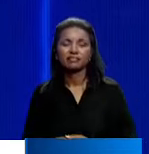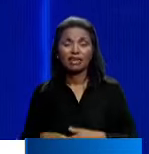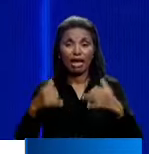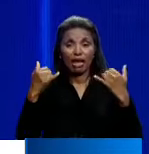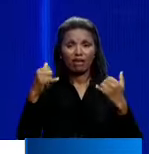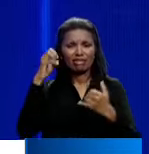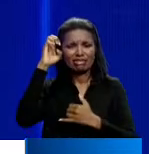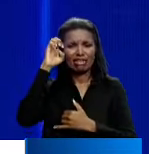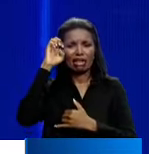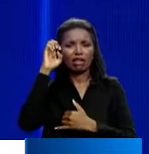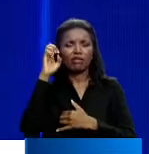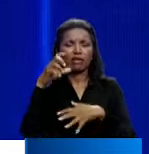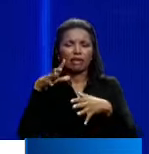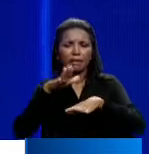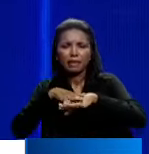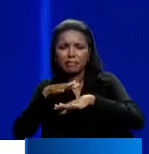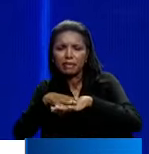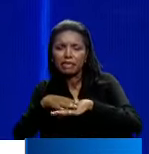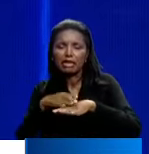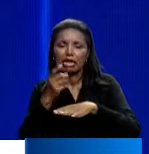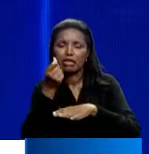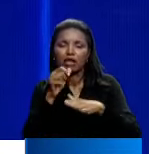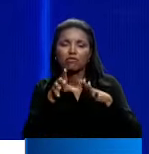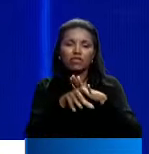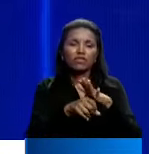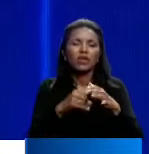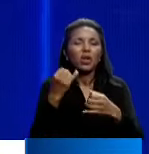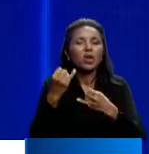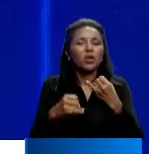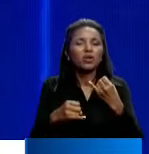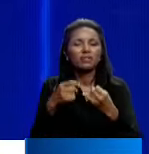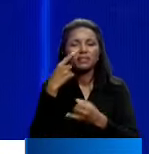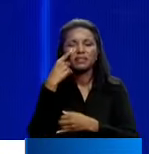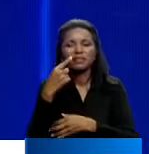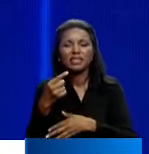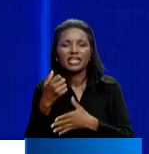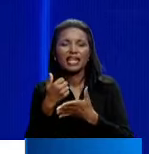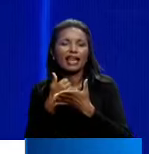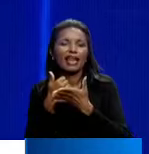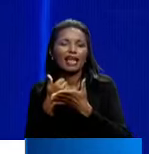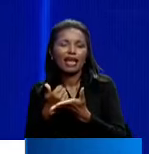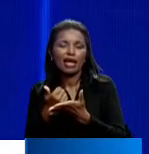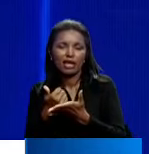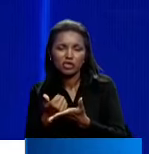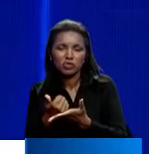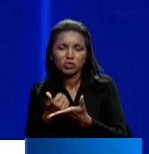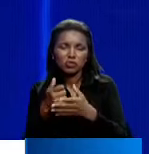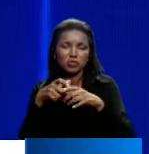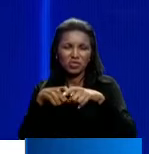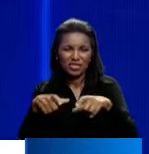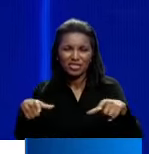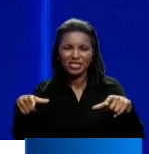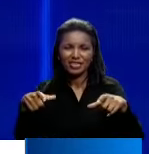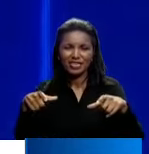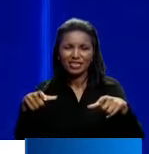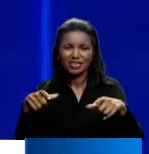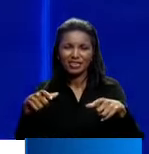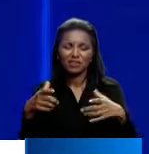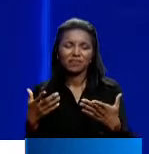estado delincuencial. El último caso, los auxilios económicos que